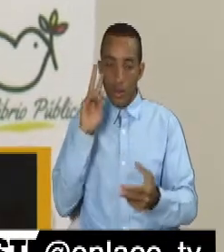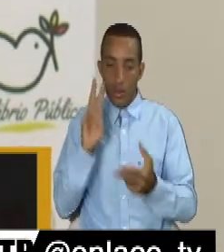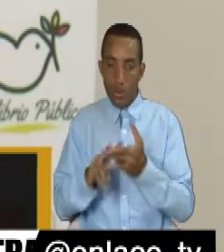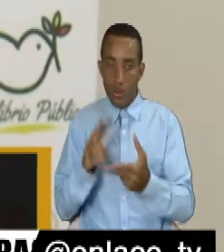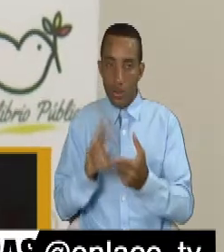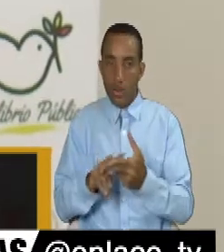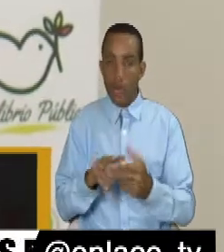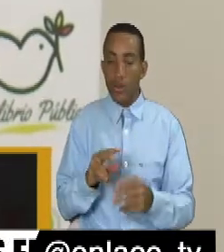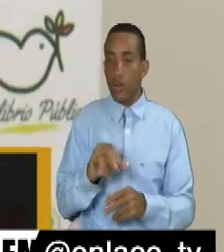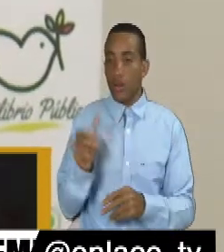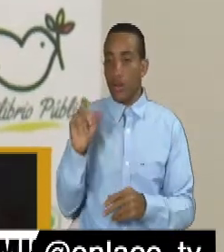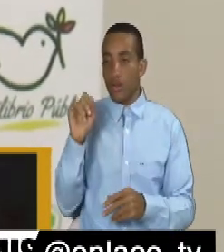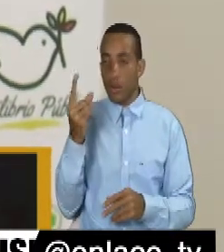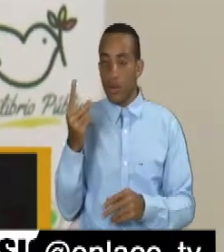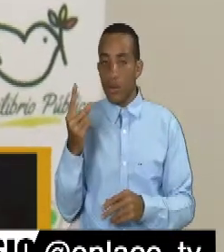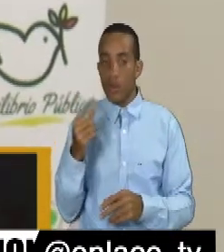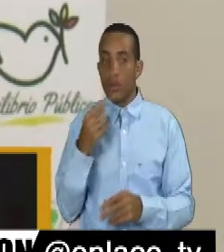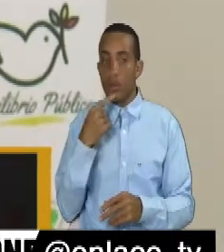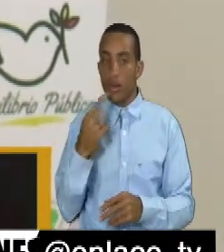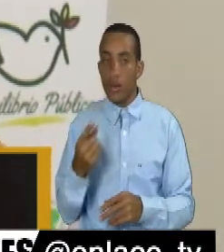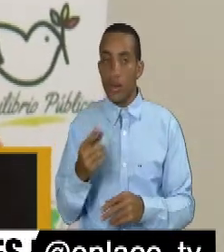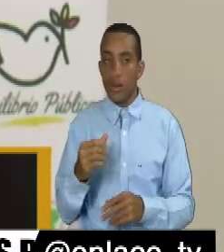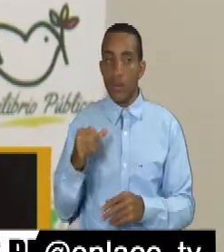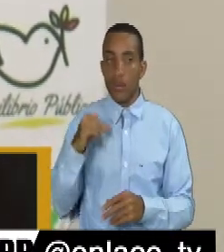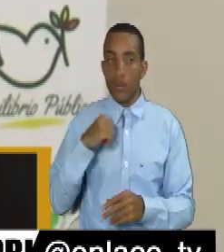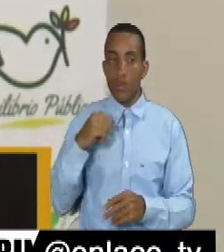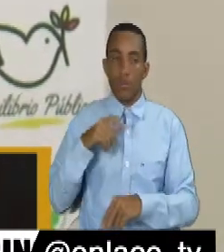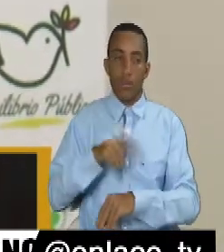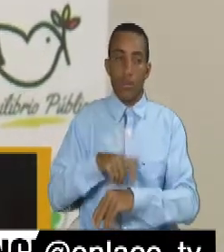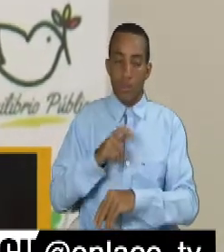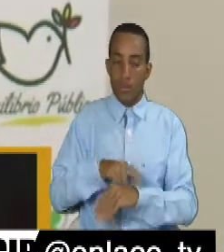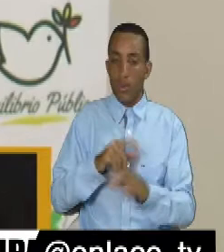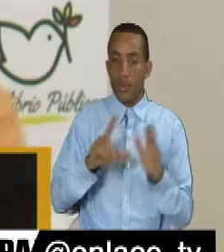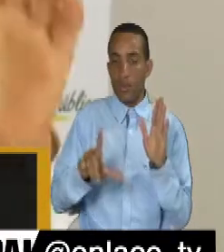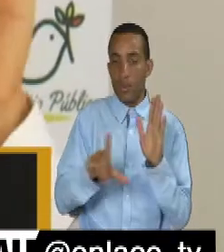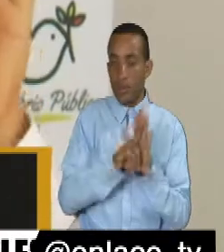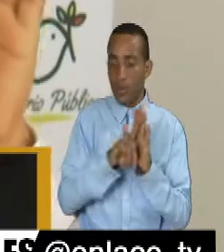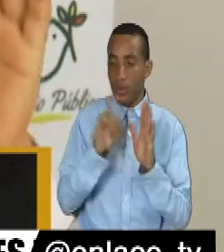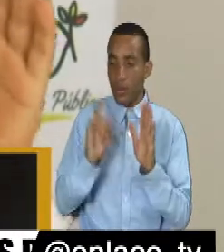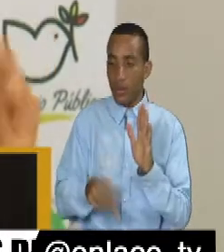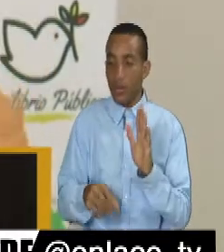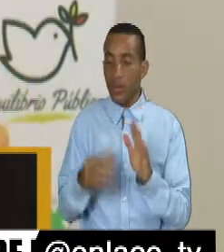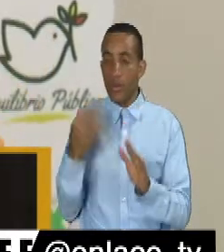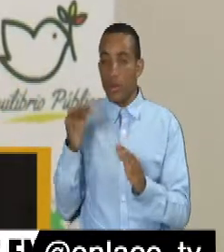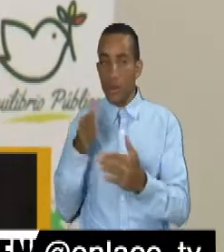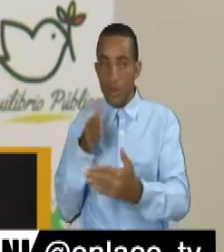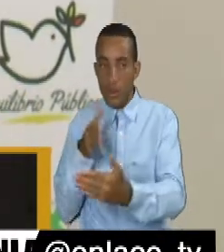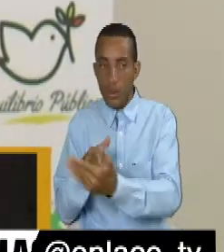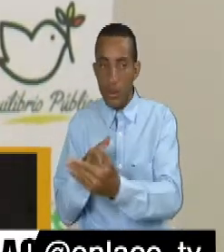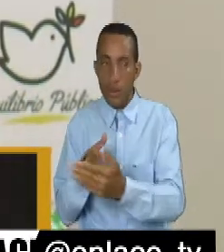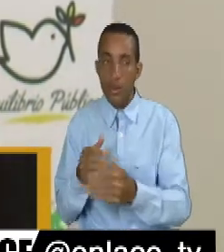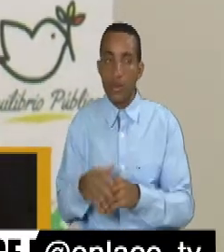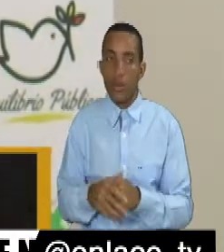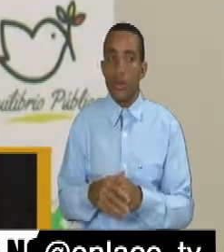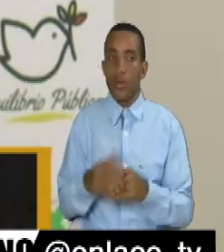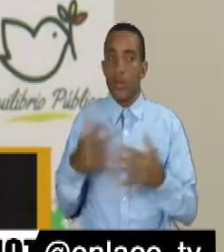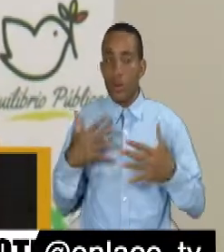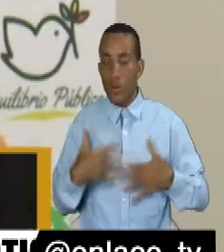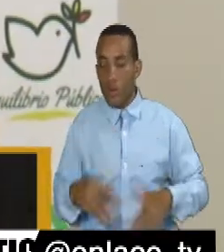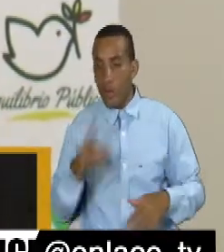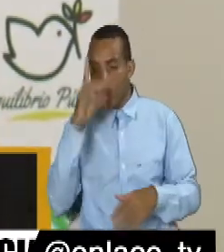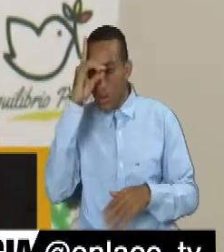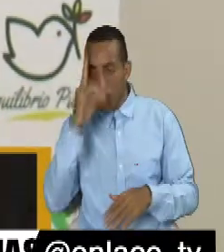tercero penal de circuito, él tiene los tiempos de ley para tramitar la acción de tutela, que cualquier decisión pueda